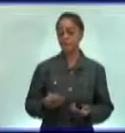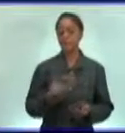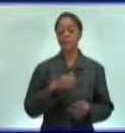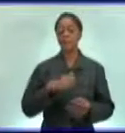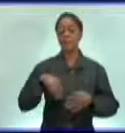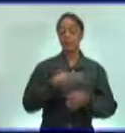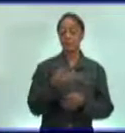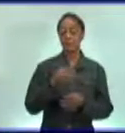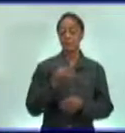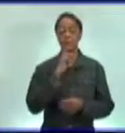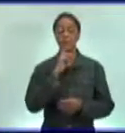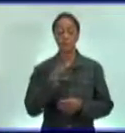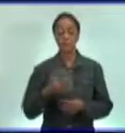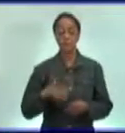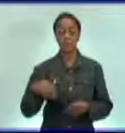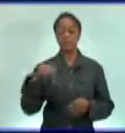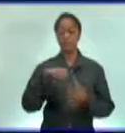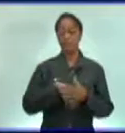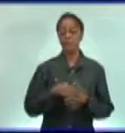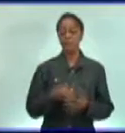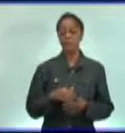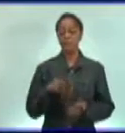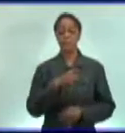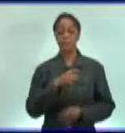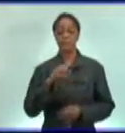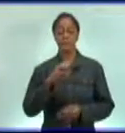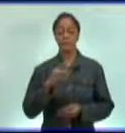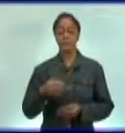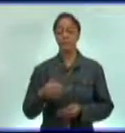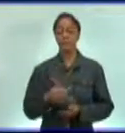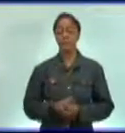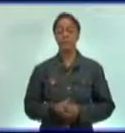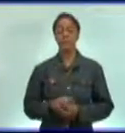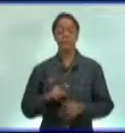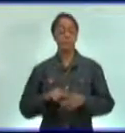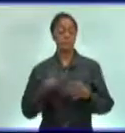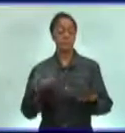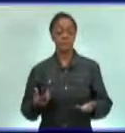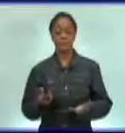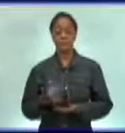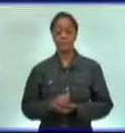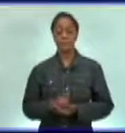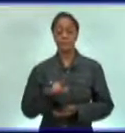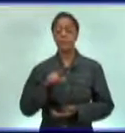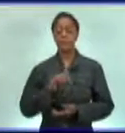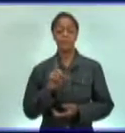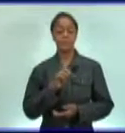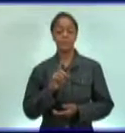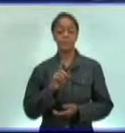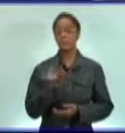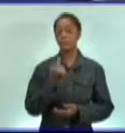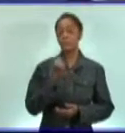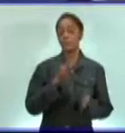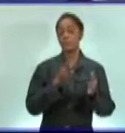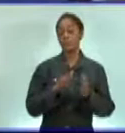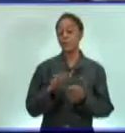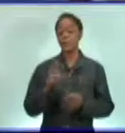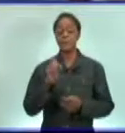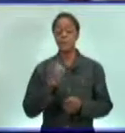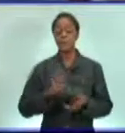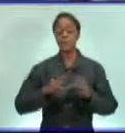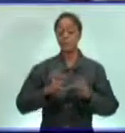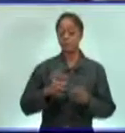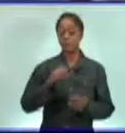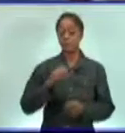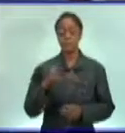de sustancias dentro de la célula. Por supuesto, estas no son las únicas partes que conforman